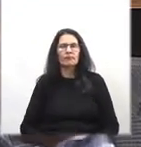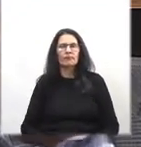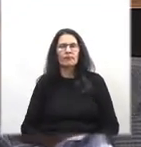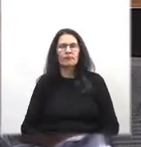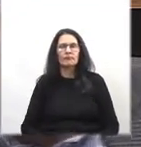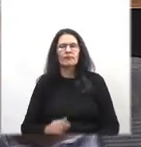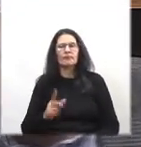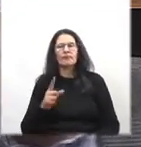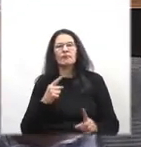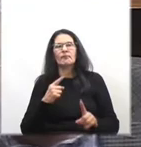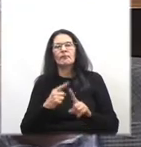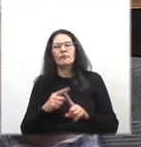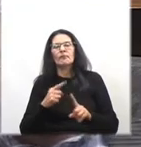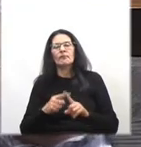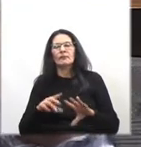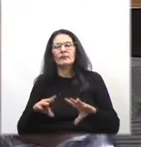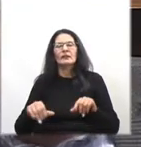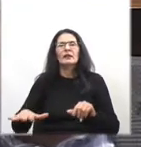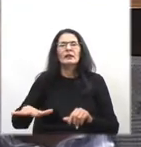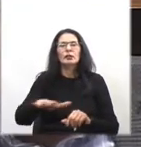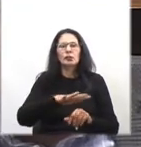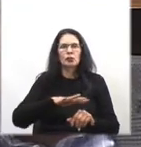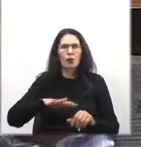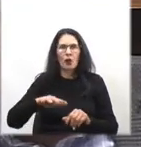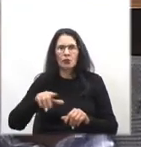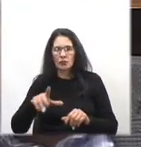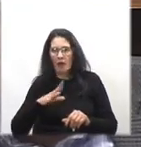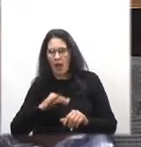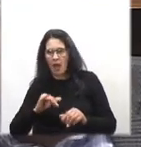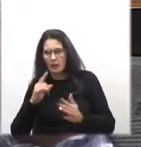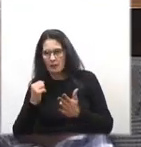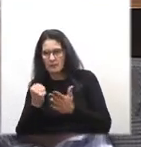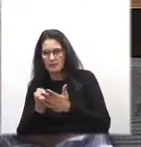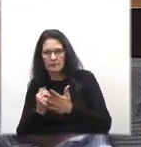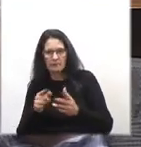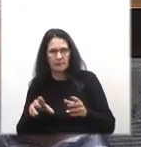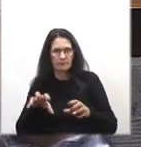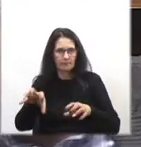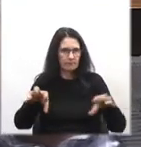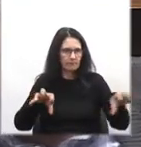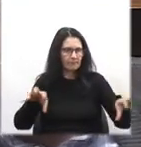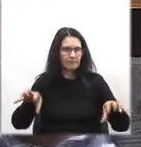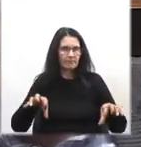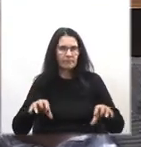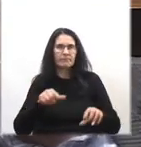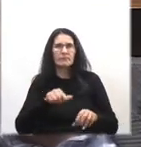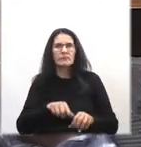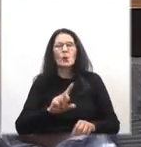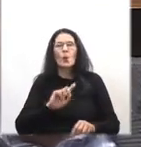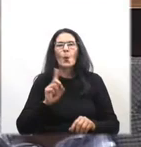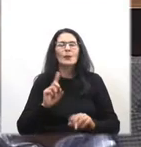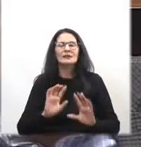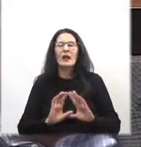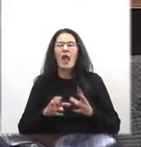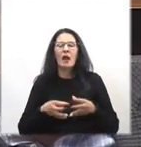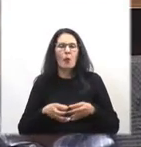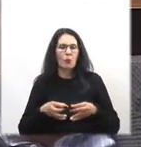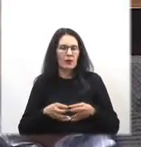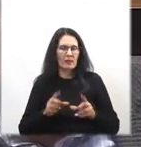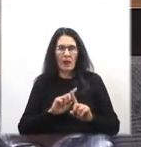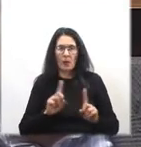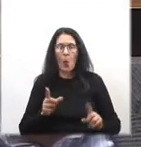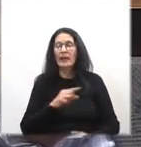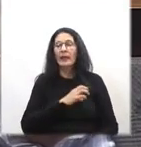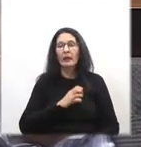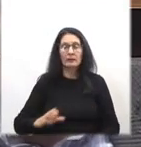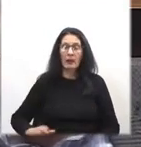a la existencia de territorios marcados donde el ordenador no es la comunidad y tampoco es el